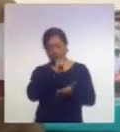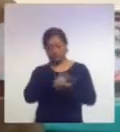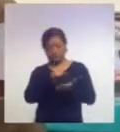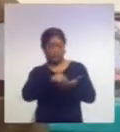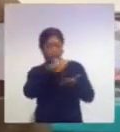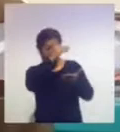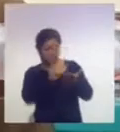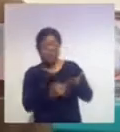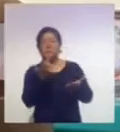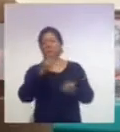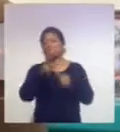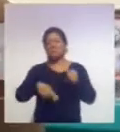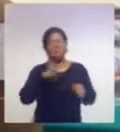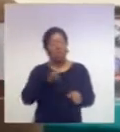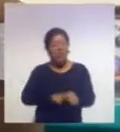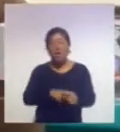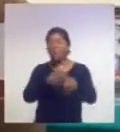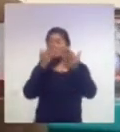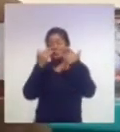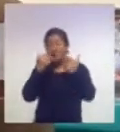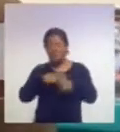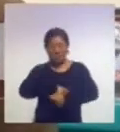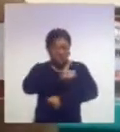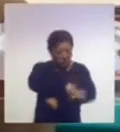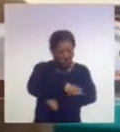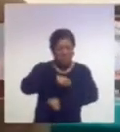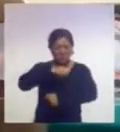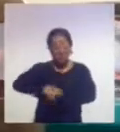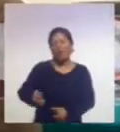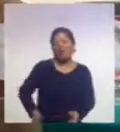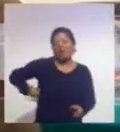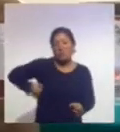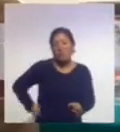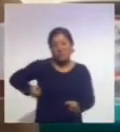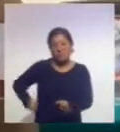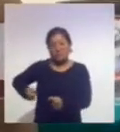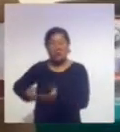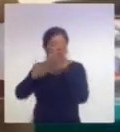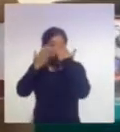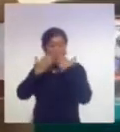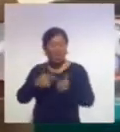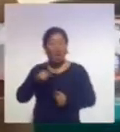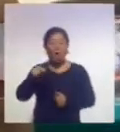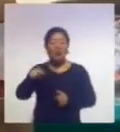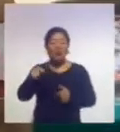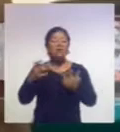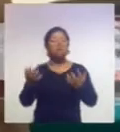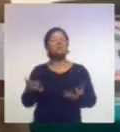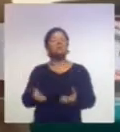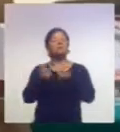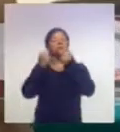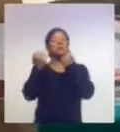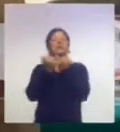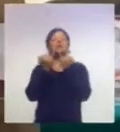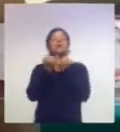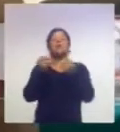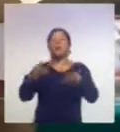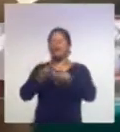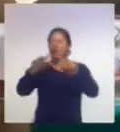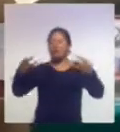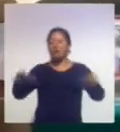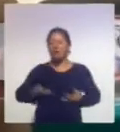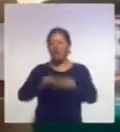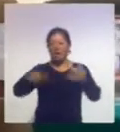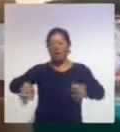hay agroquímicos, no hay fertilizantes, todo es natural. Desde la reforestación, el rescate de tierras erosionadas, también